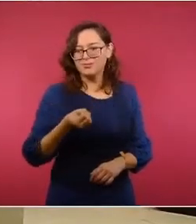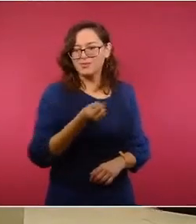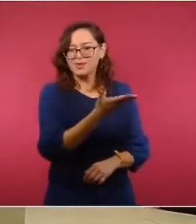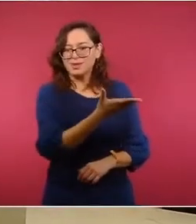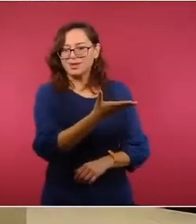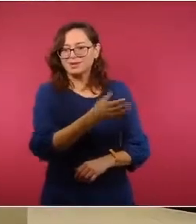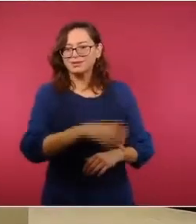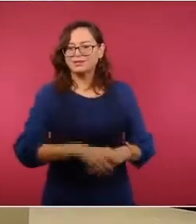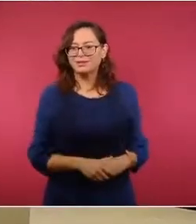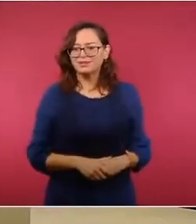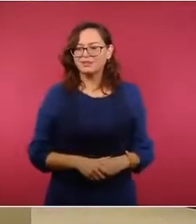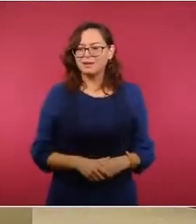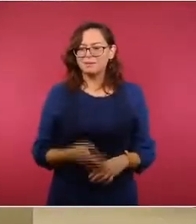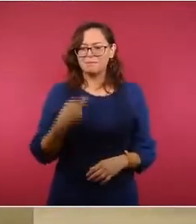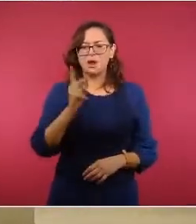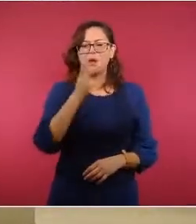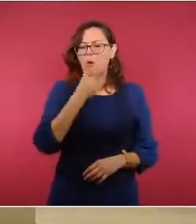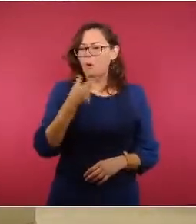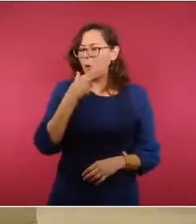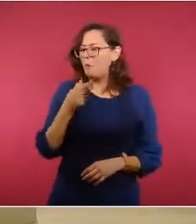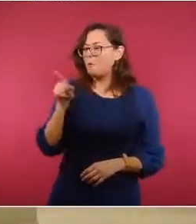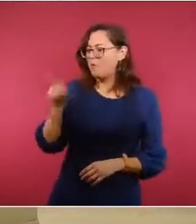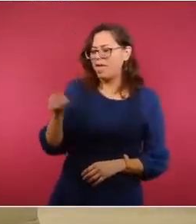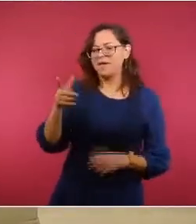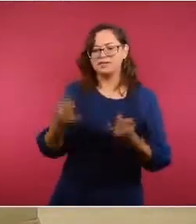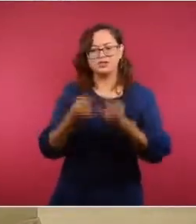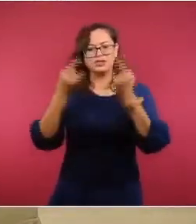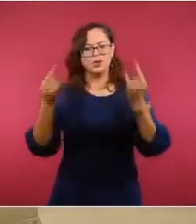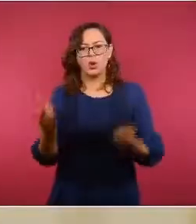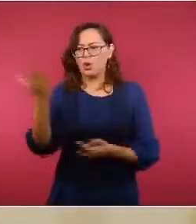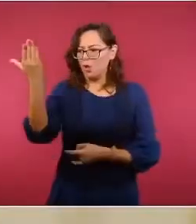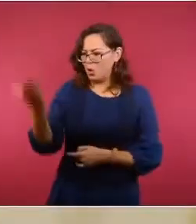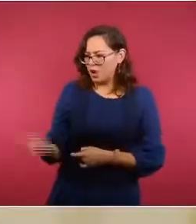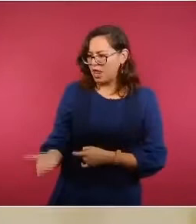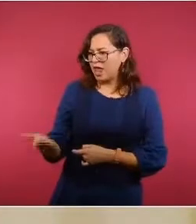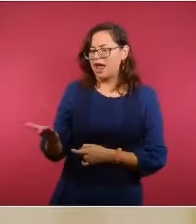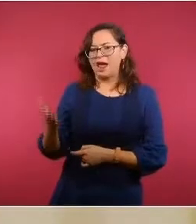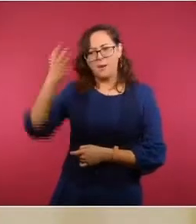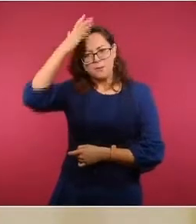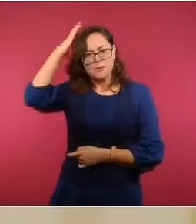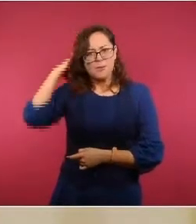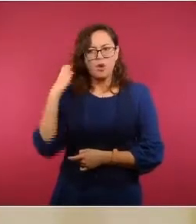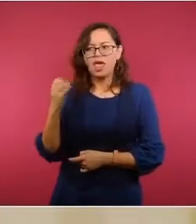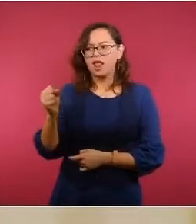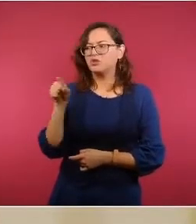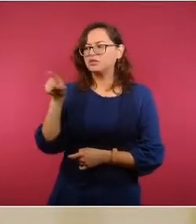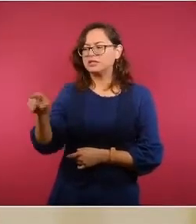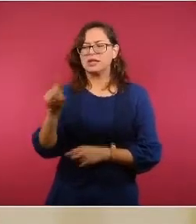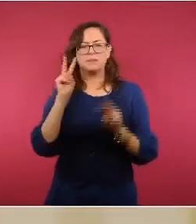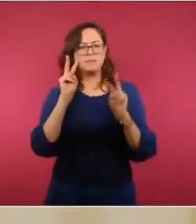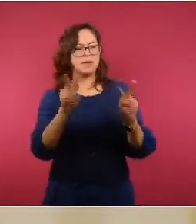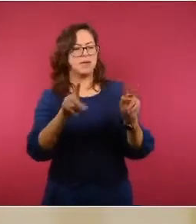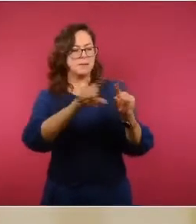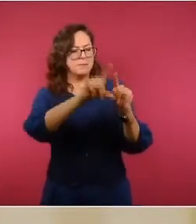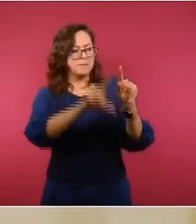¿Qué decía Morelos en sus sentimientos de la nación?